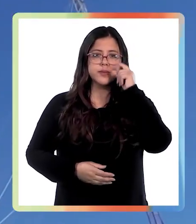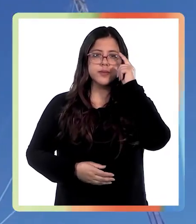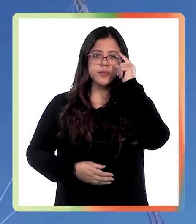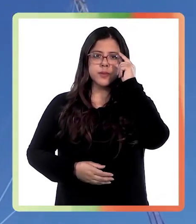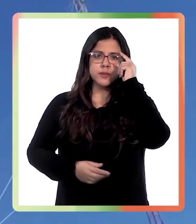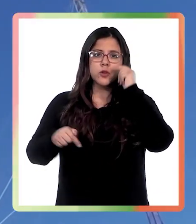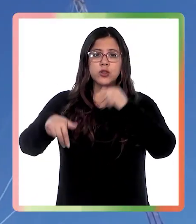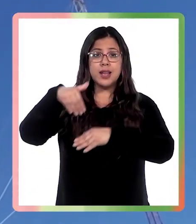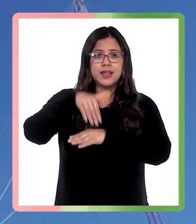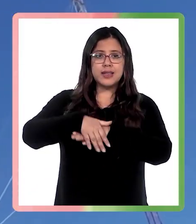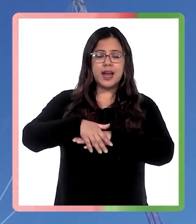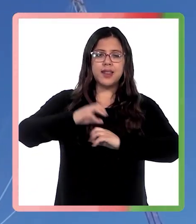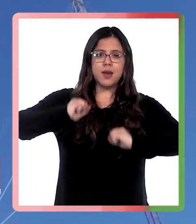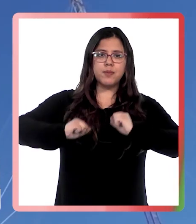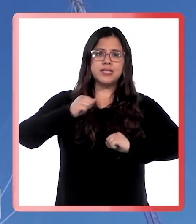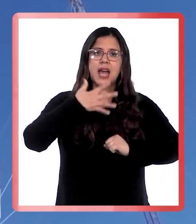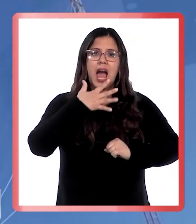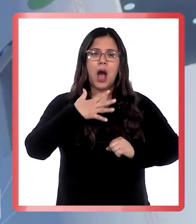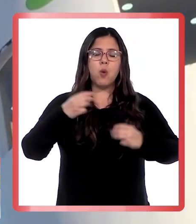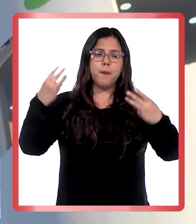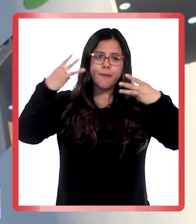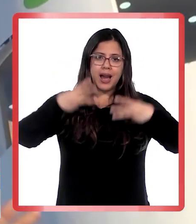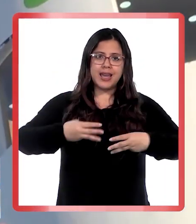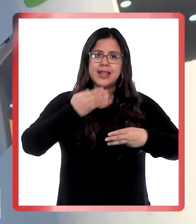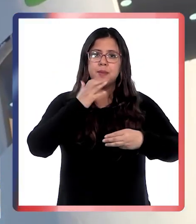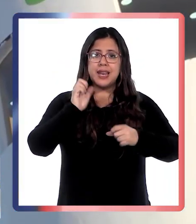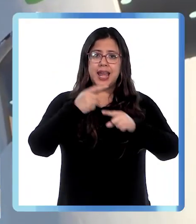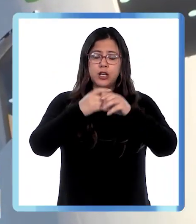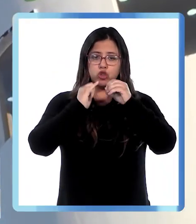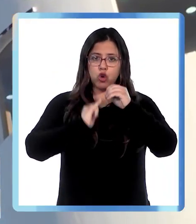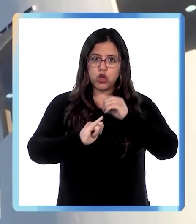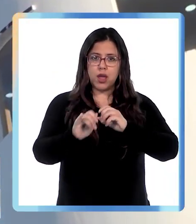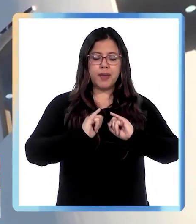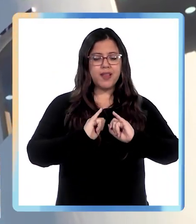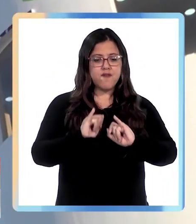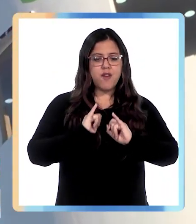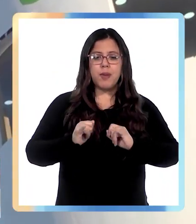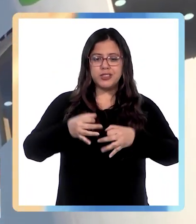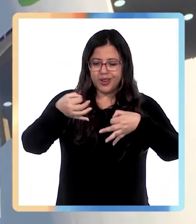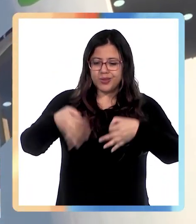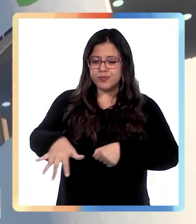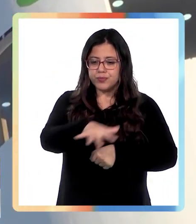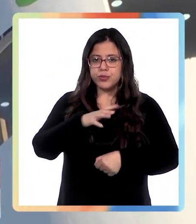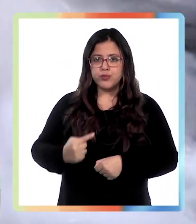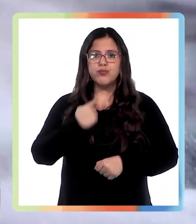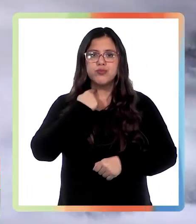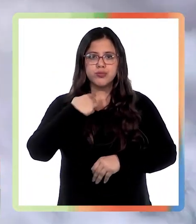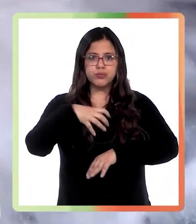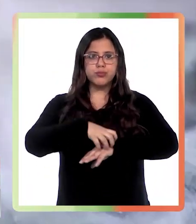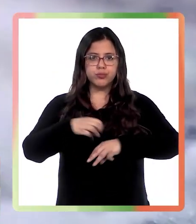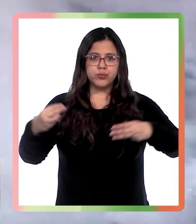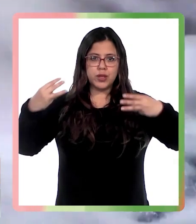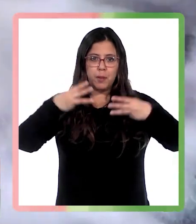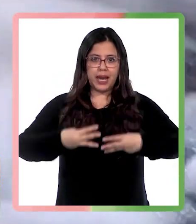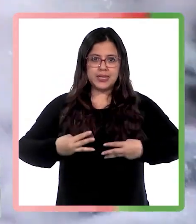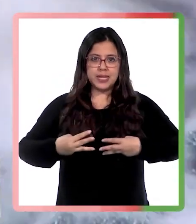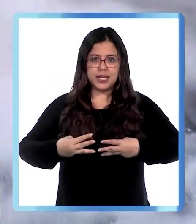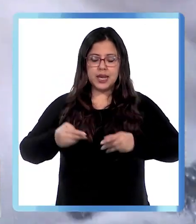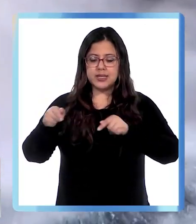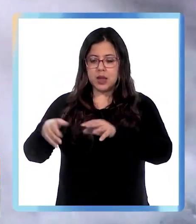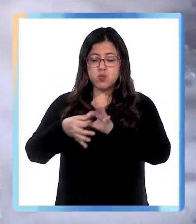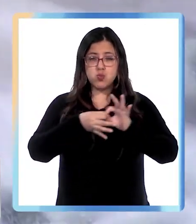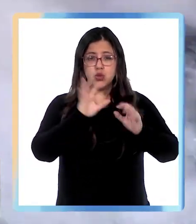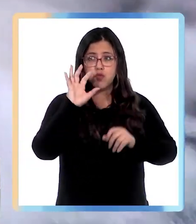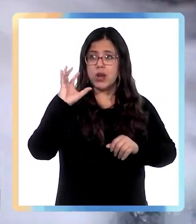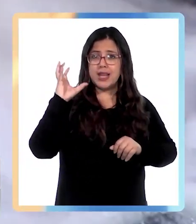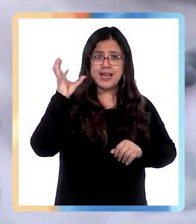Patagonia esta tarde aguas Magallanes junto a capr realizó un nuevo reporte sobre la actual que afecta a la región de Magallanes y